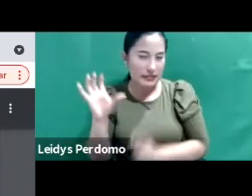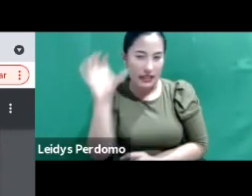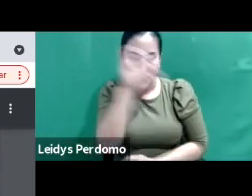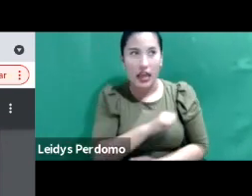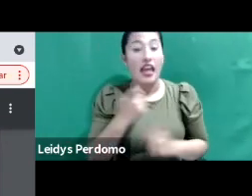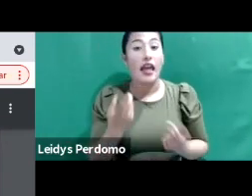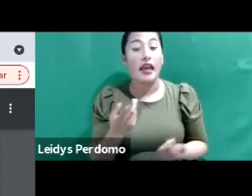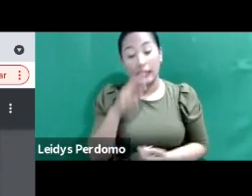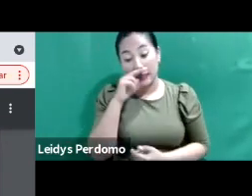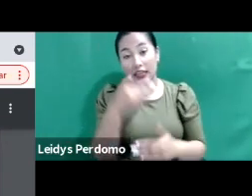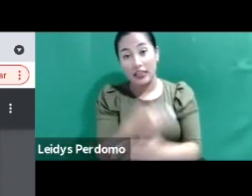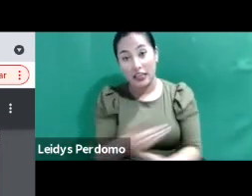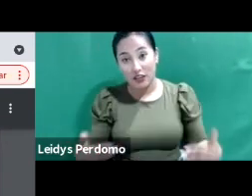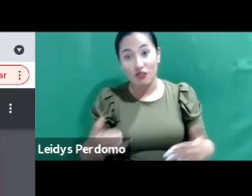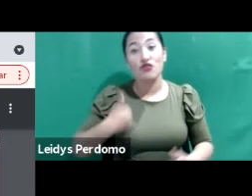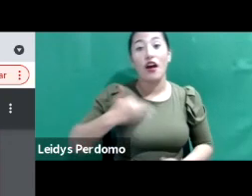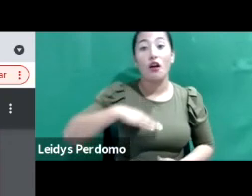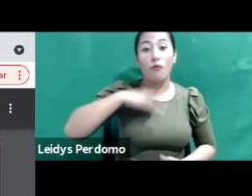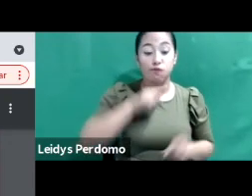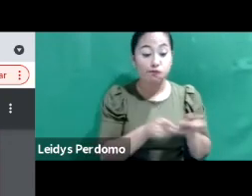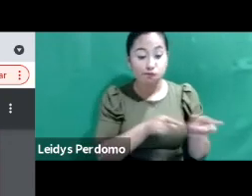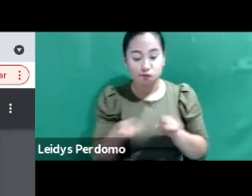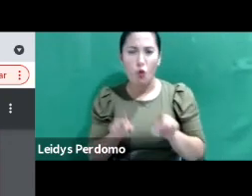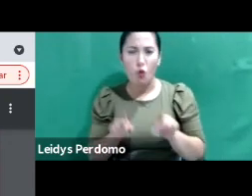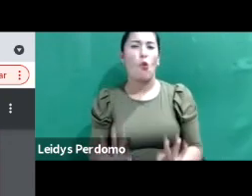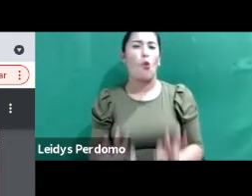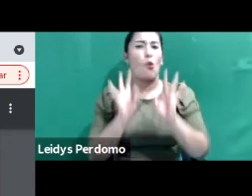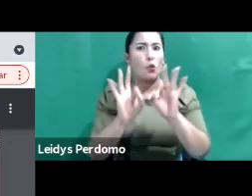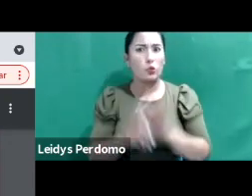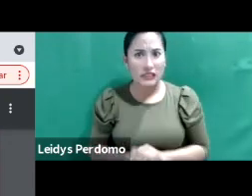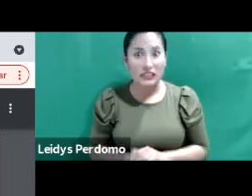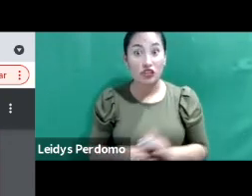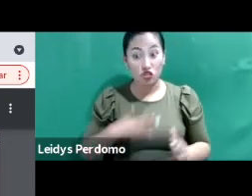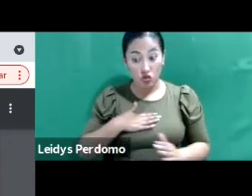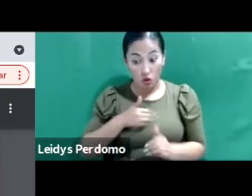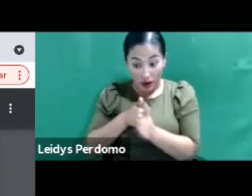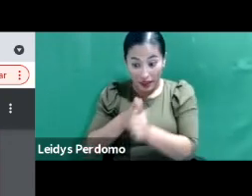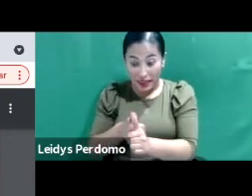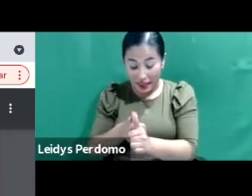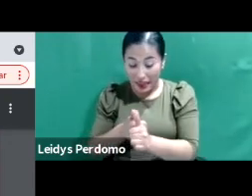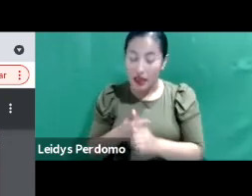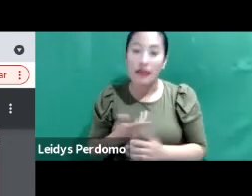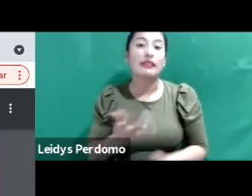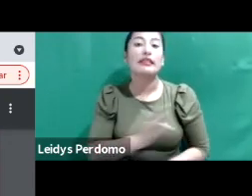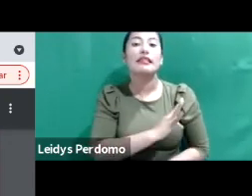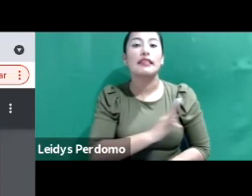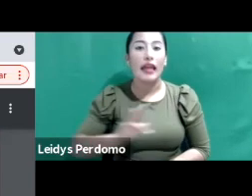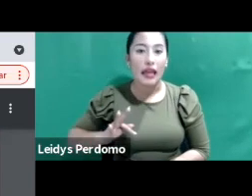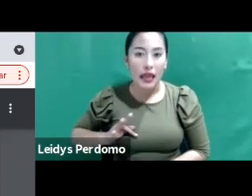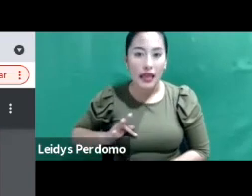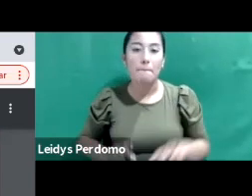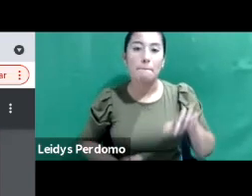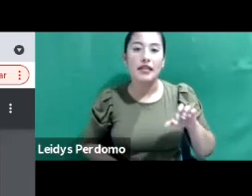que son súper potentes y que de hecho en sesión y que he visto los resultados tan importantes, ejemplo como la terapia, la